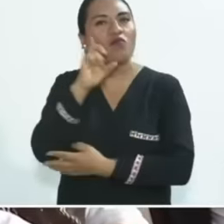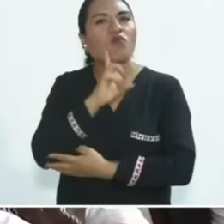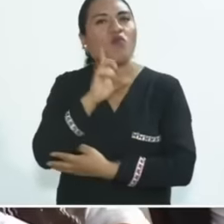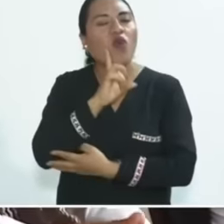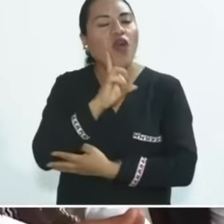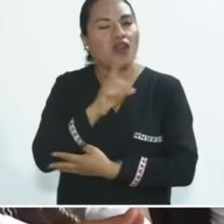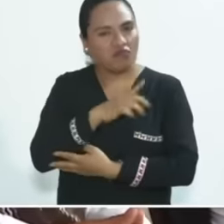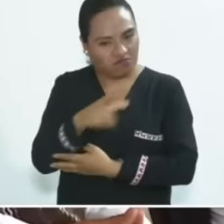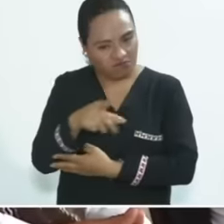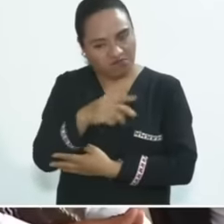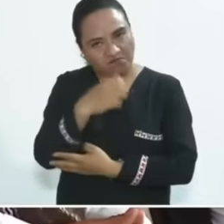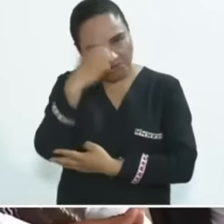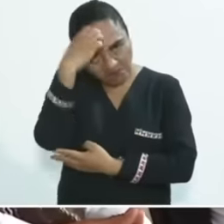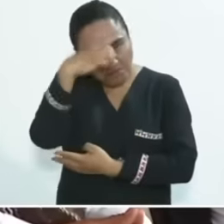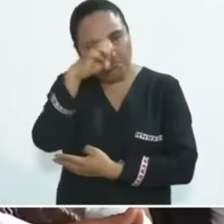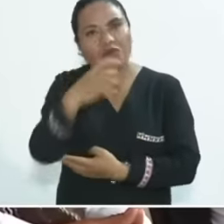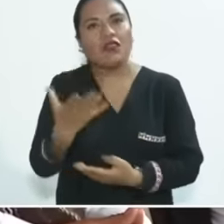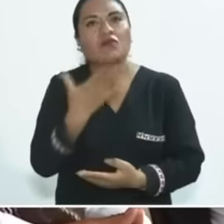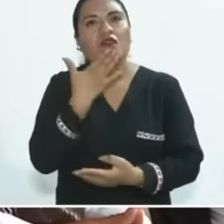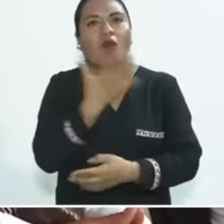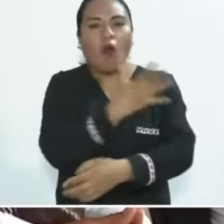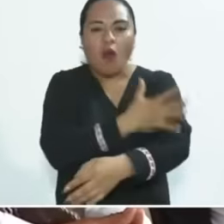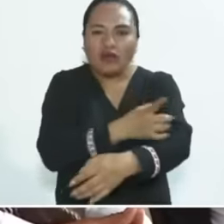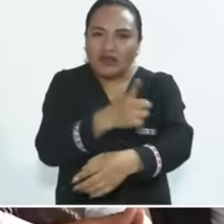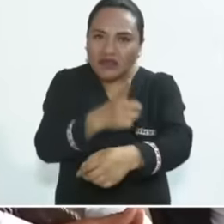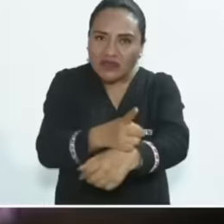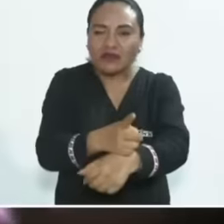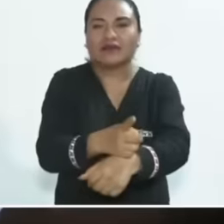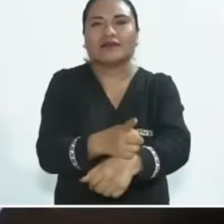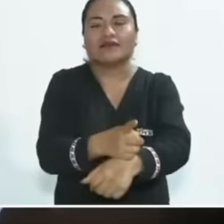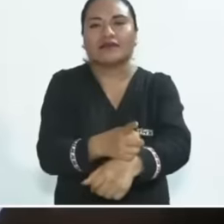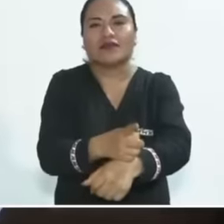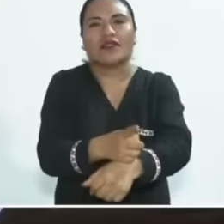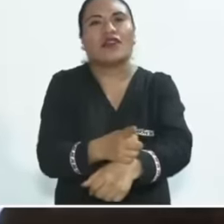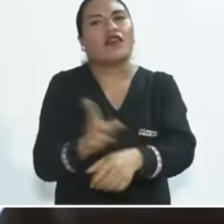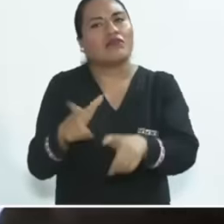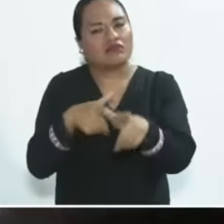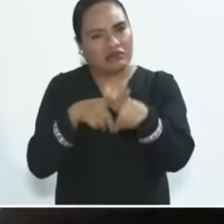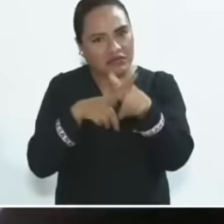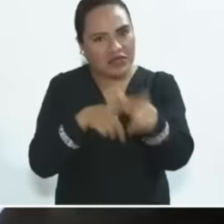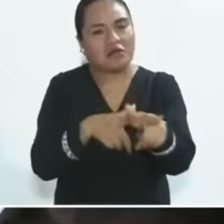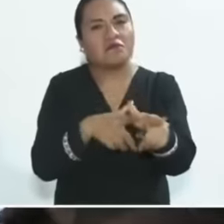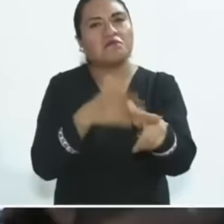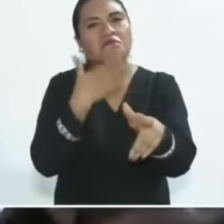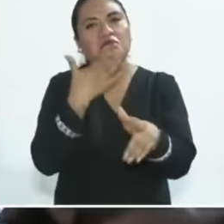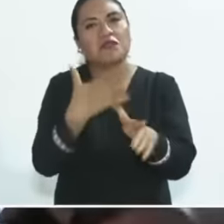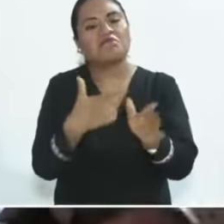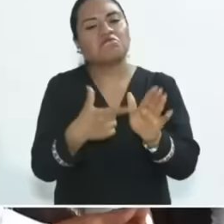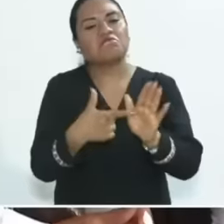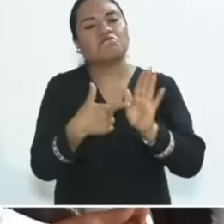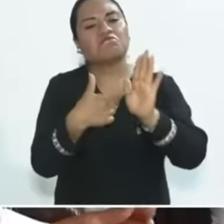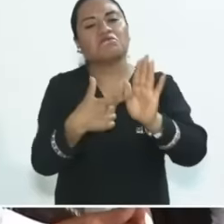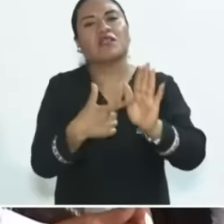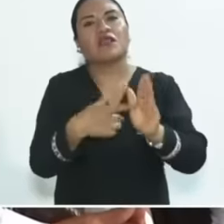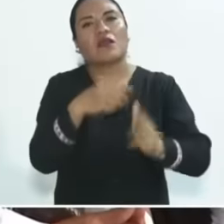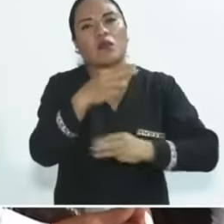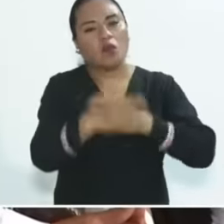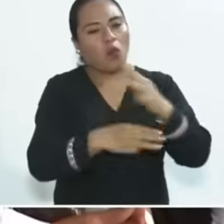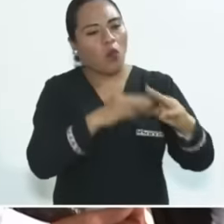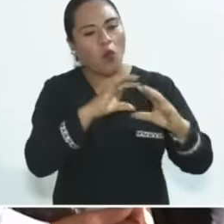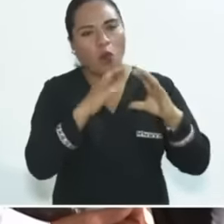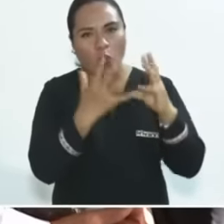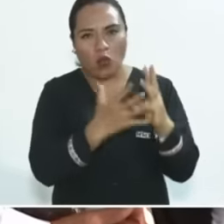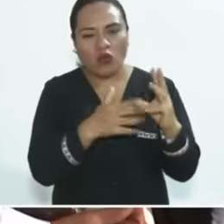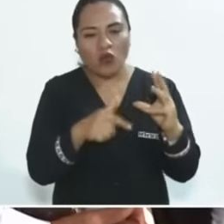experiencia, honesta, que va a seguir poniendo en alto en el mundo el